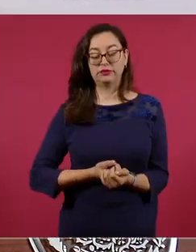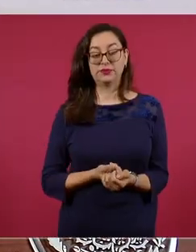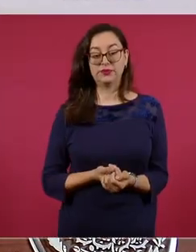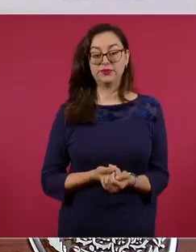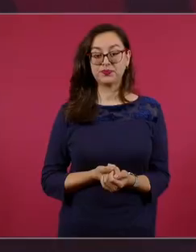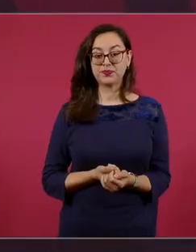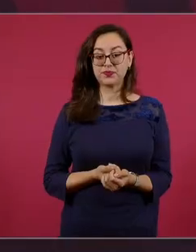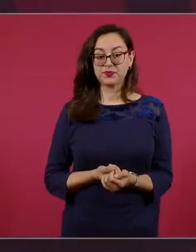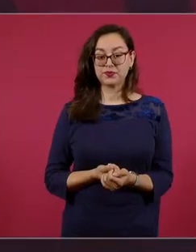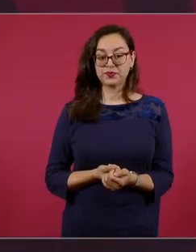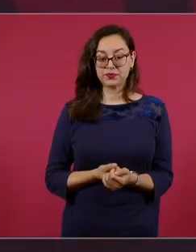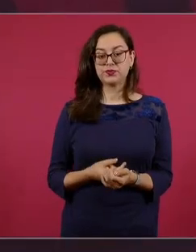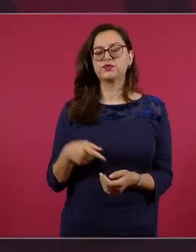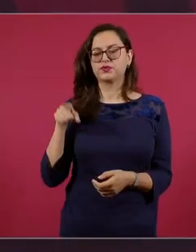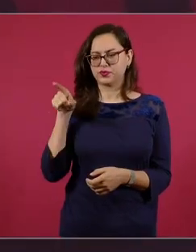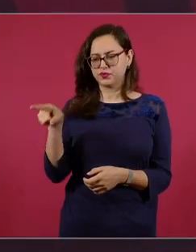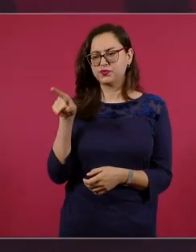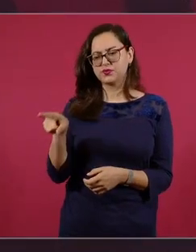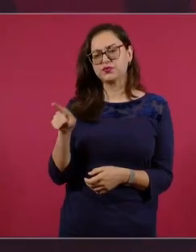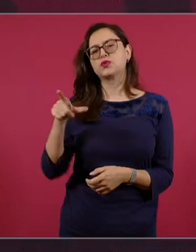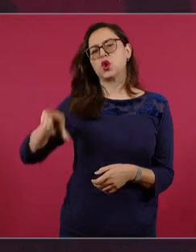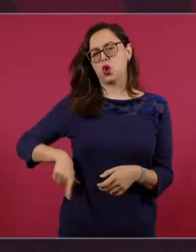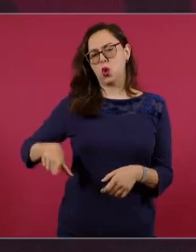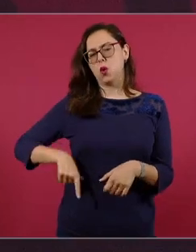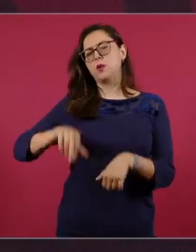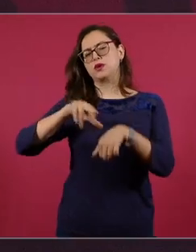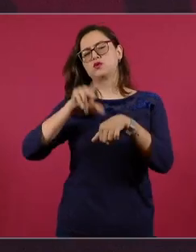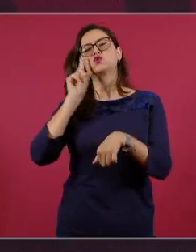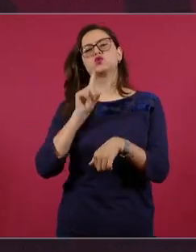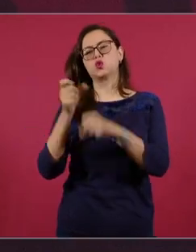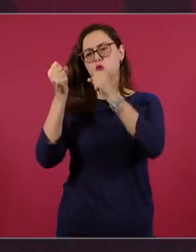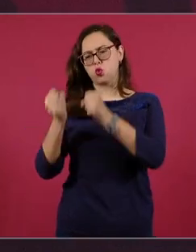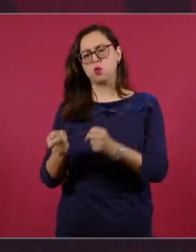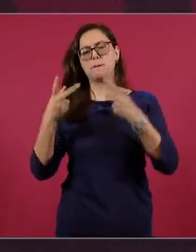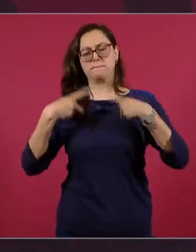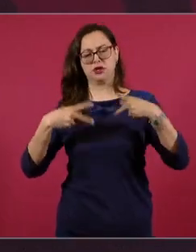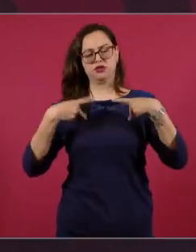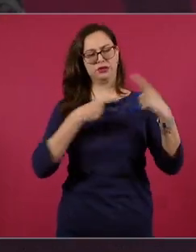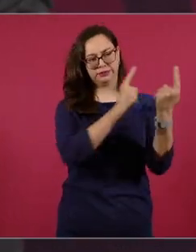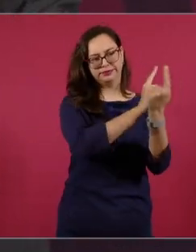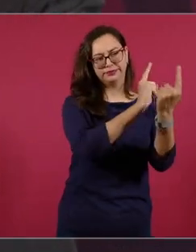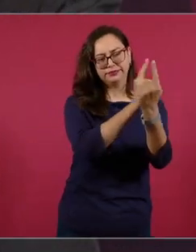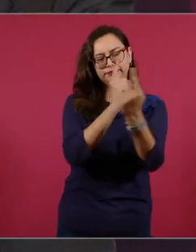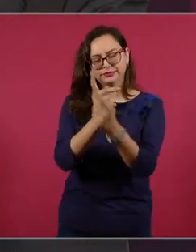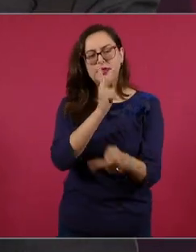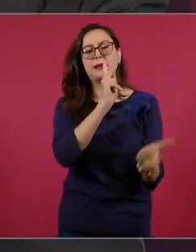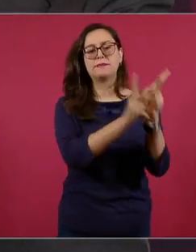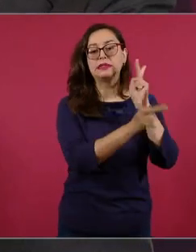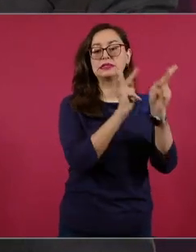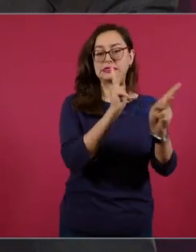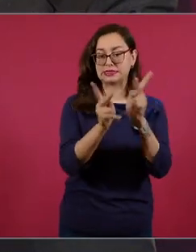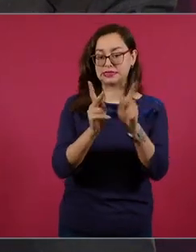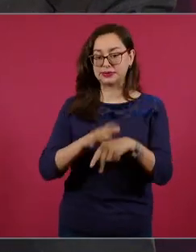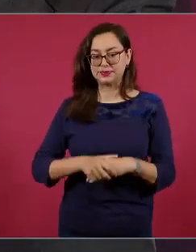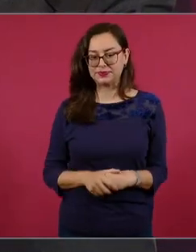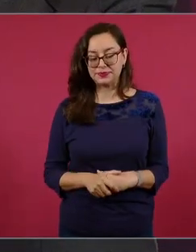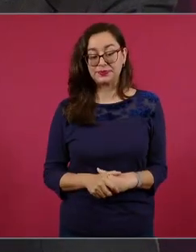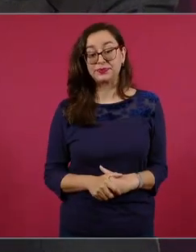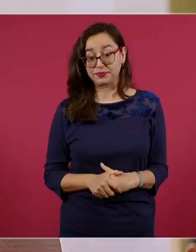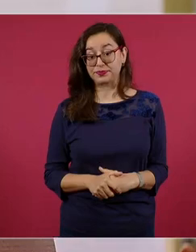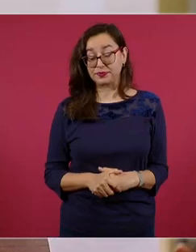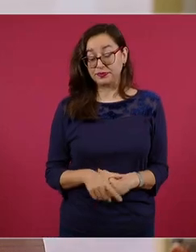hablar con la gente sobre esto. Sí, es un problema. Esa